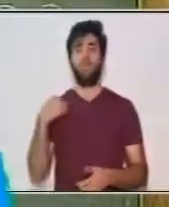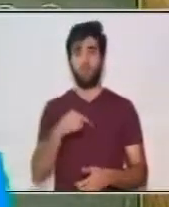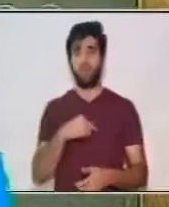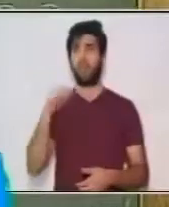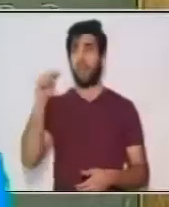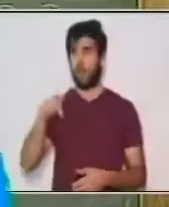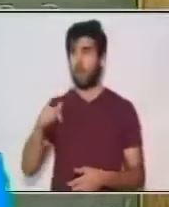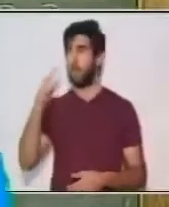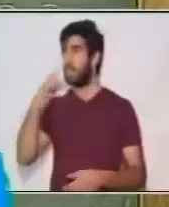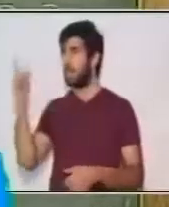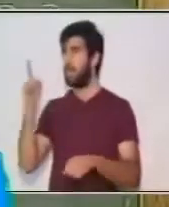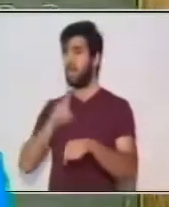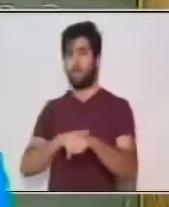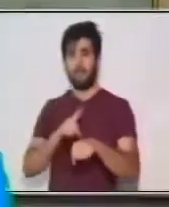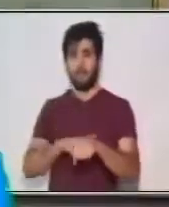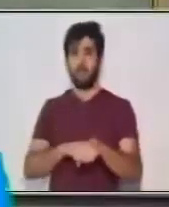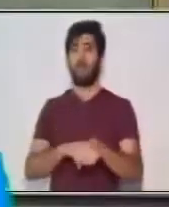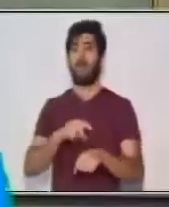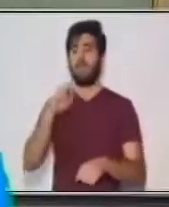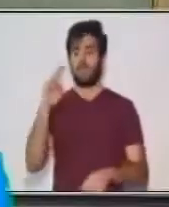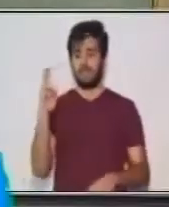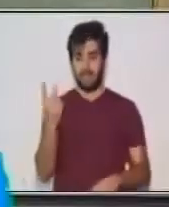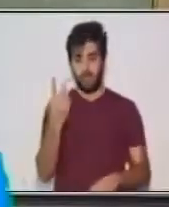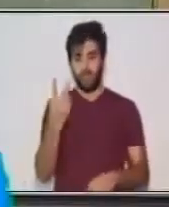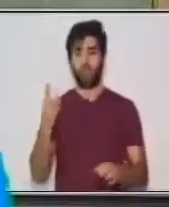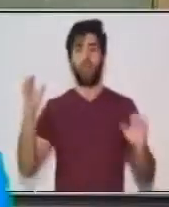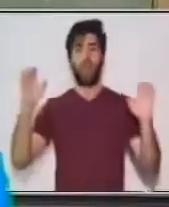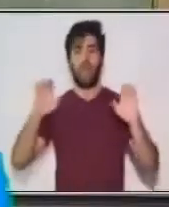en este momento el segundo ejercicio.